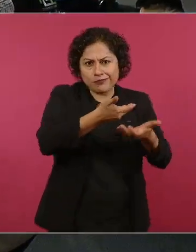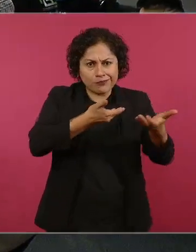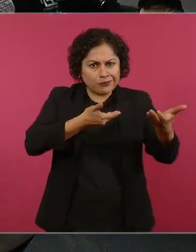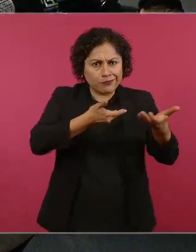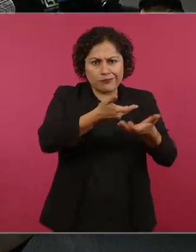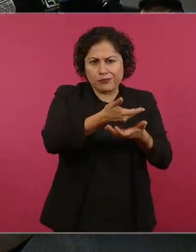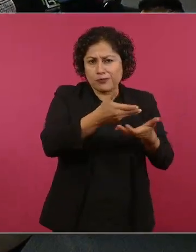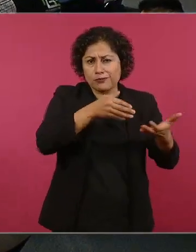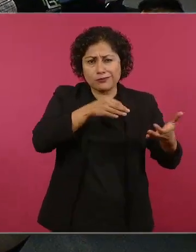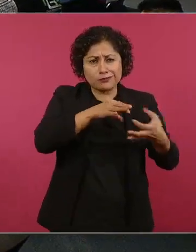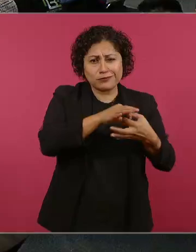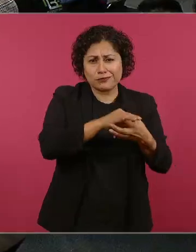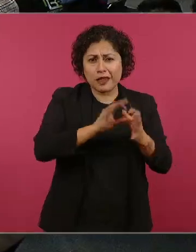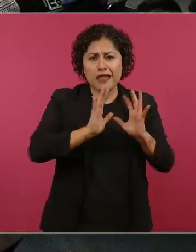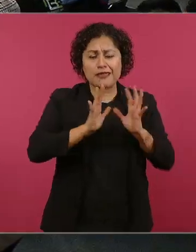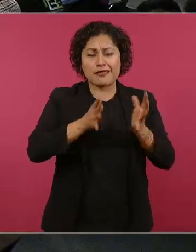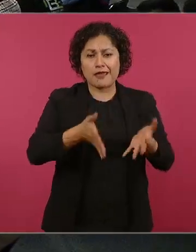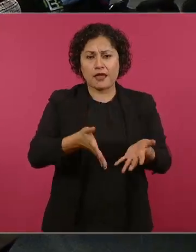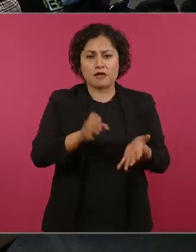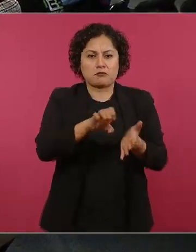Empresas.